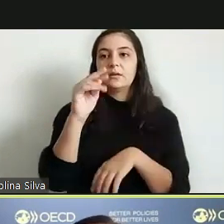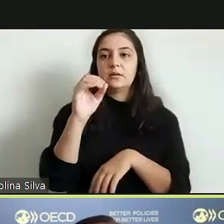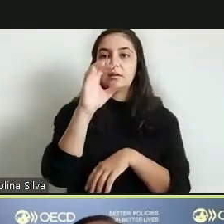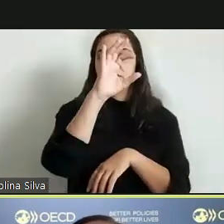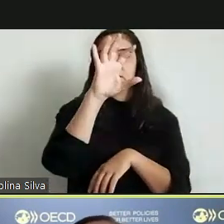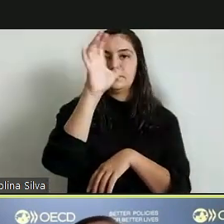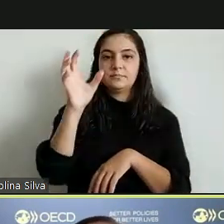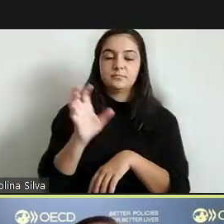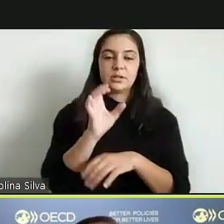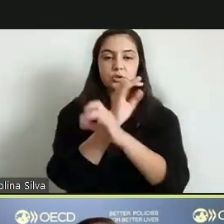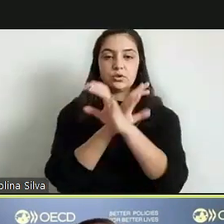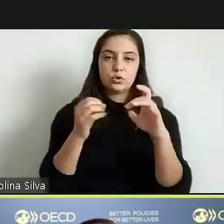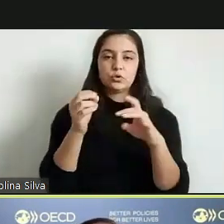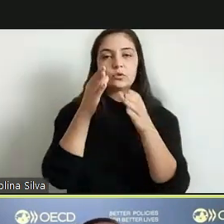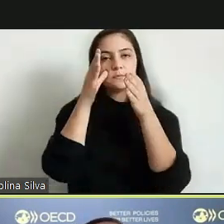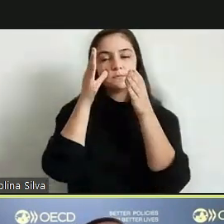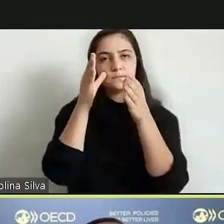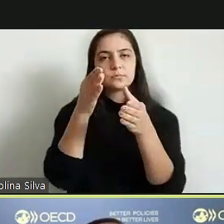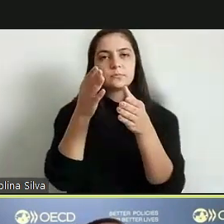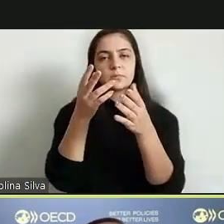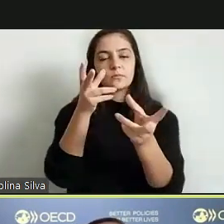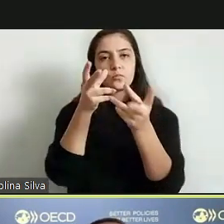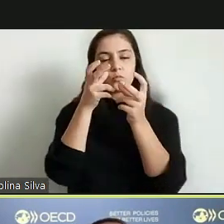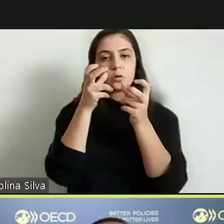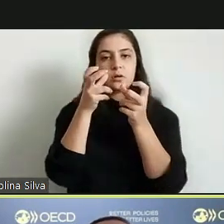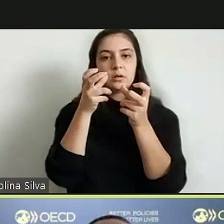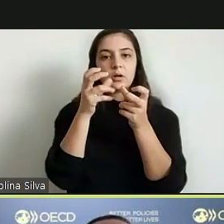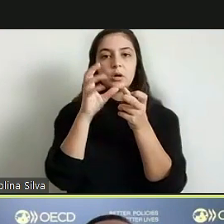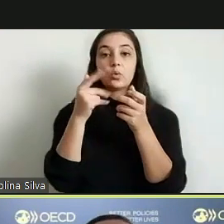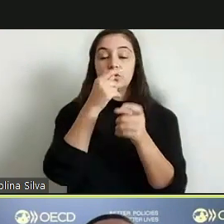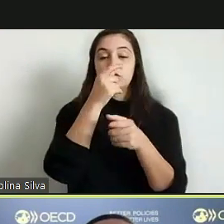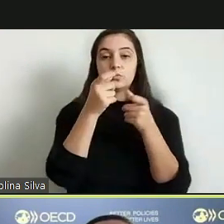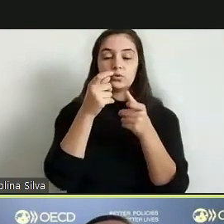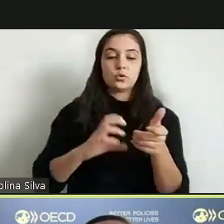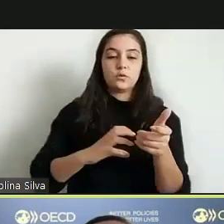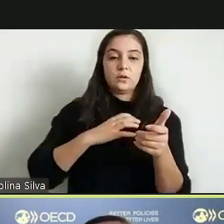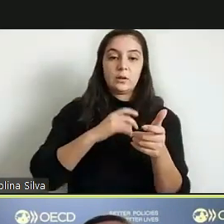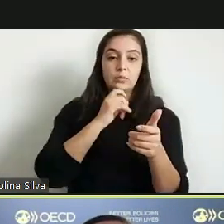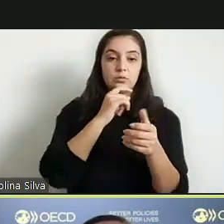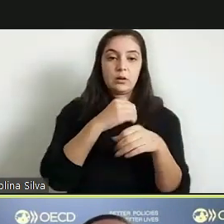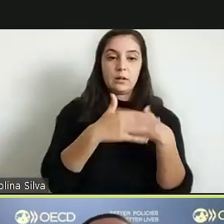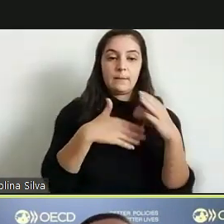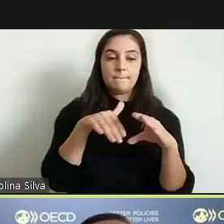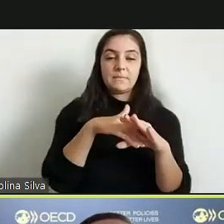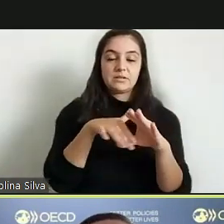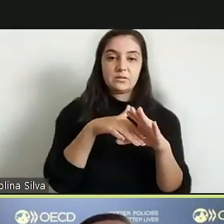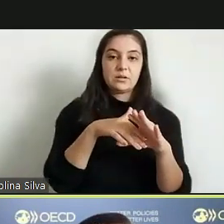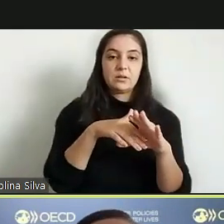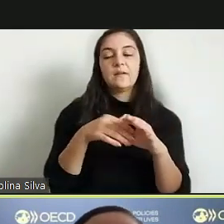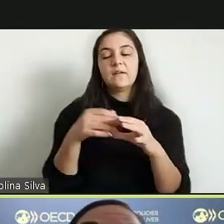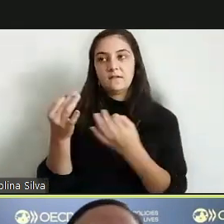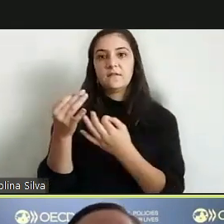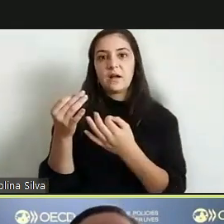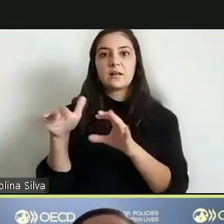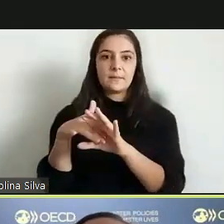encontramos específicamente que niveles más, o que cuando la gente confía más en su capacidad de participar política, efectivamente